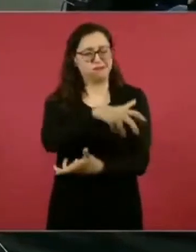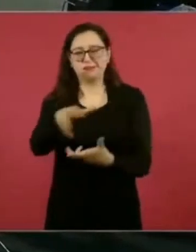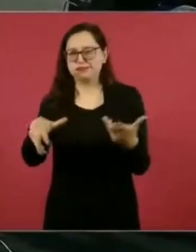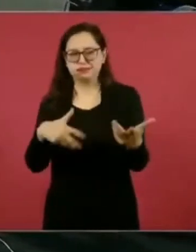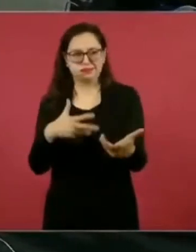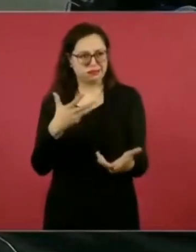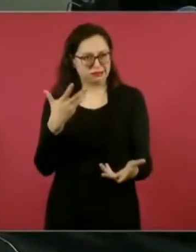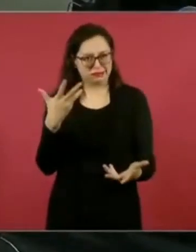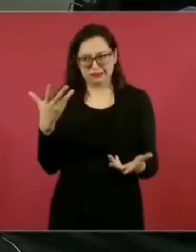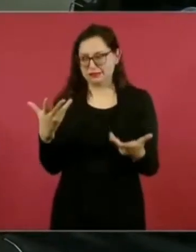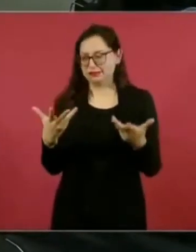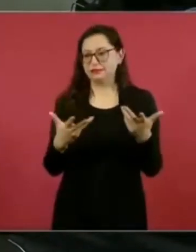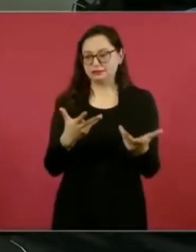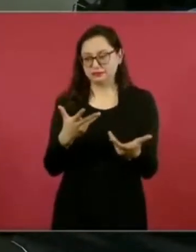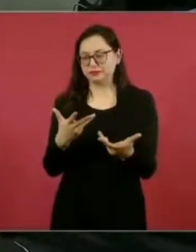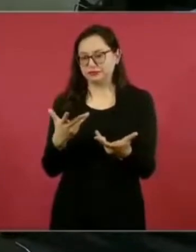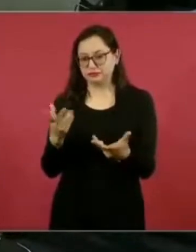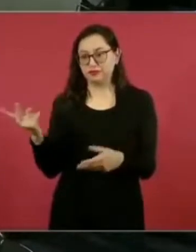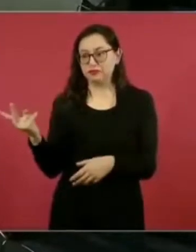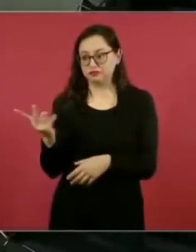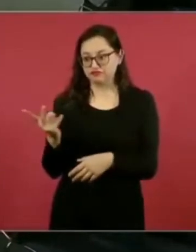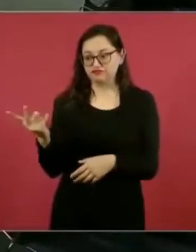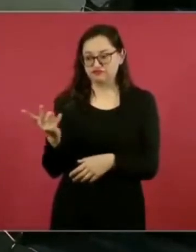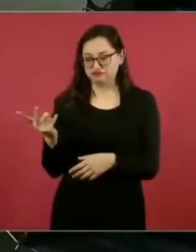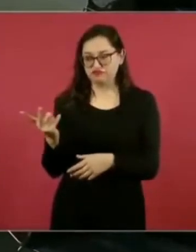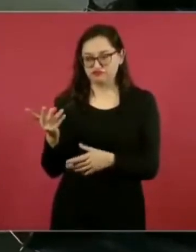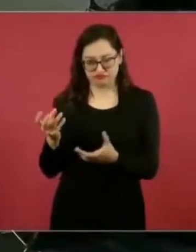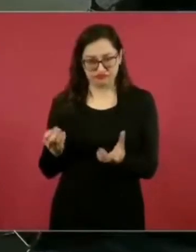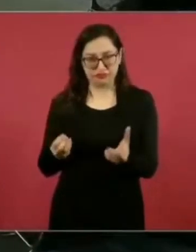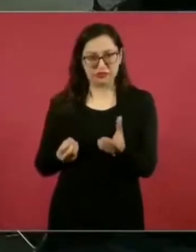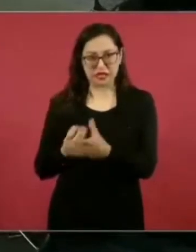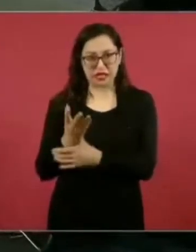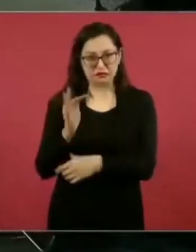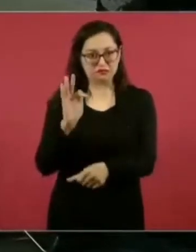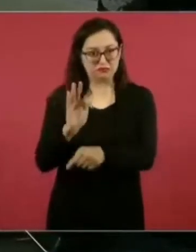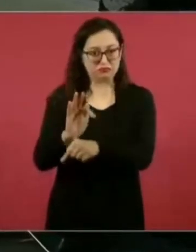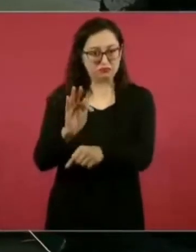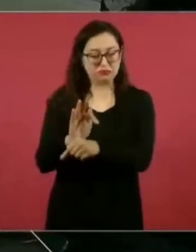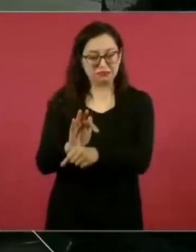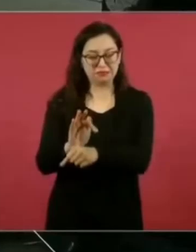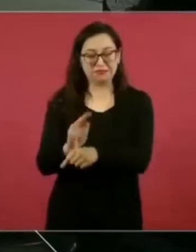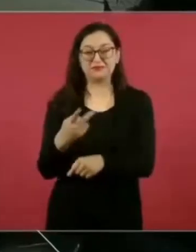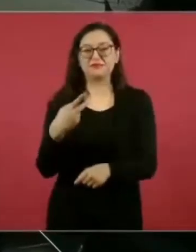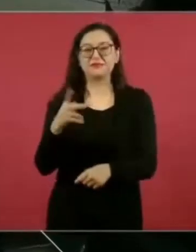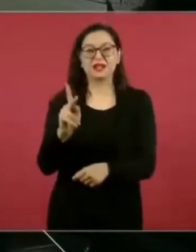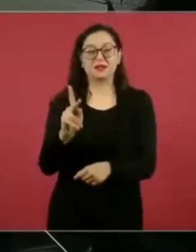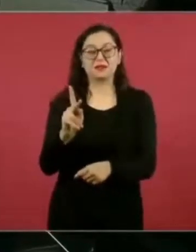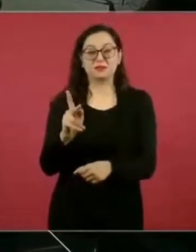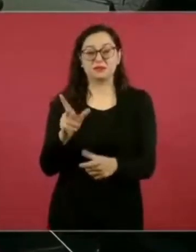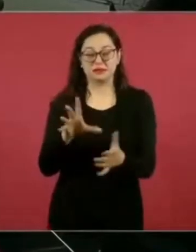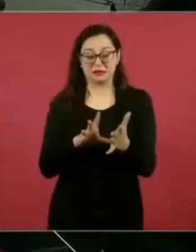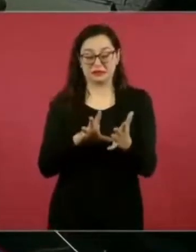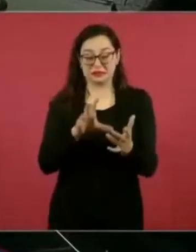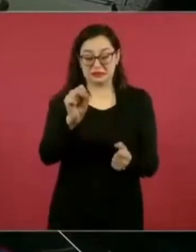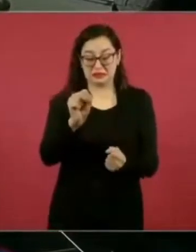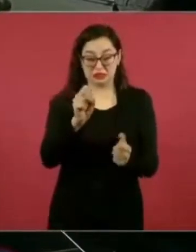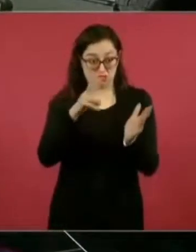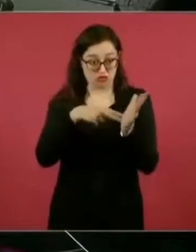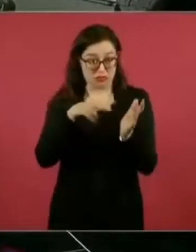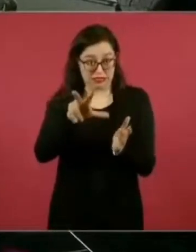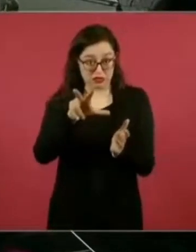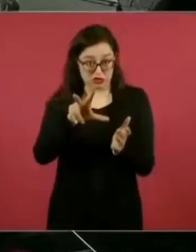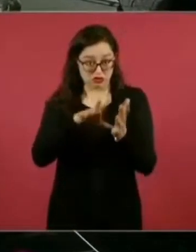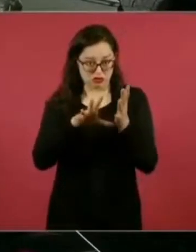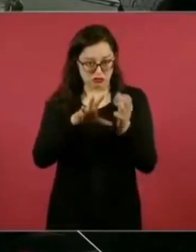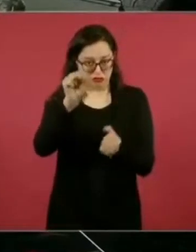pública. Sin embargo, la Constitución no permitía que estas 2 importantes